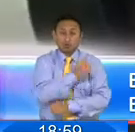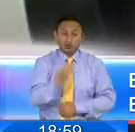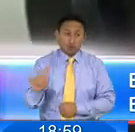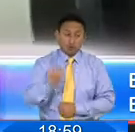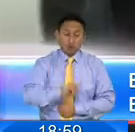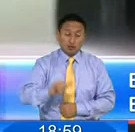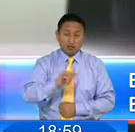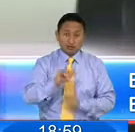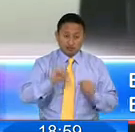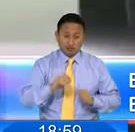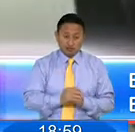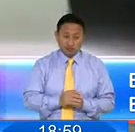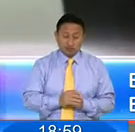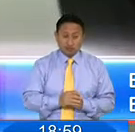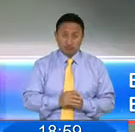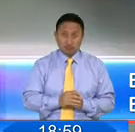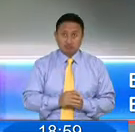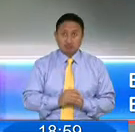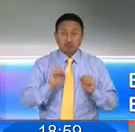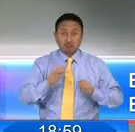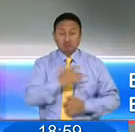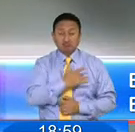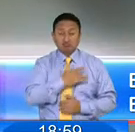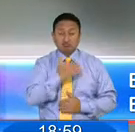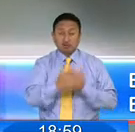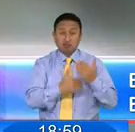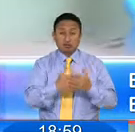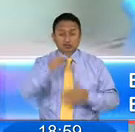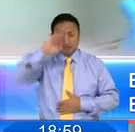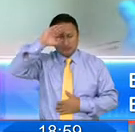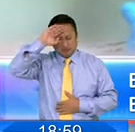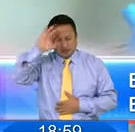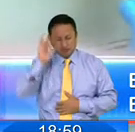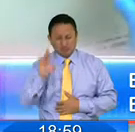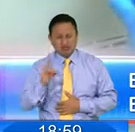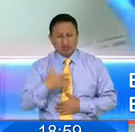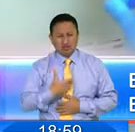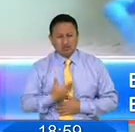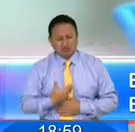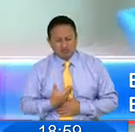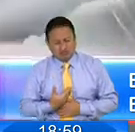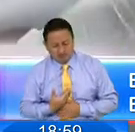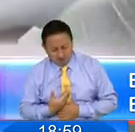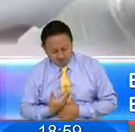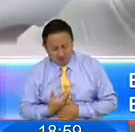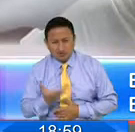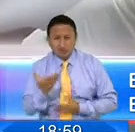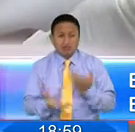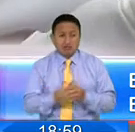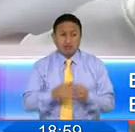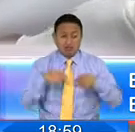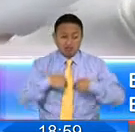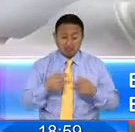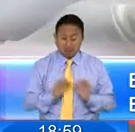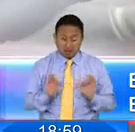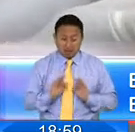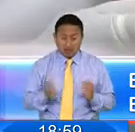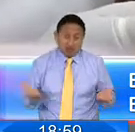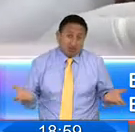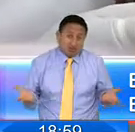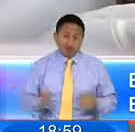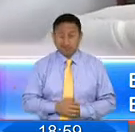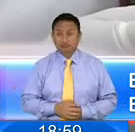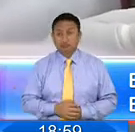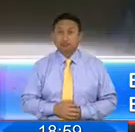tiene efectos secundarios entre esos fiebre dolor cansancio también podría ser que no presente ninguna reacción adversa luego de la inoculación